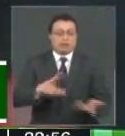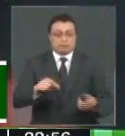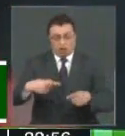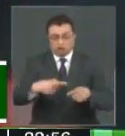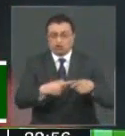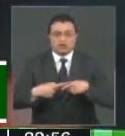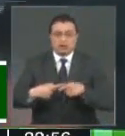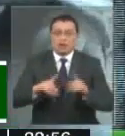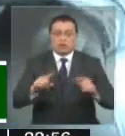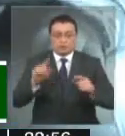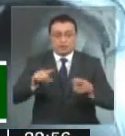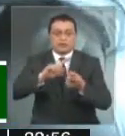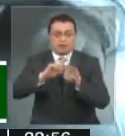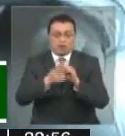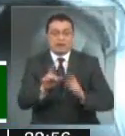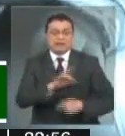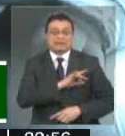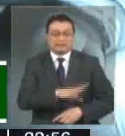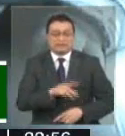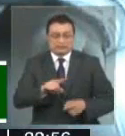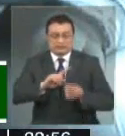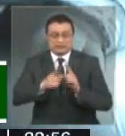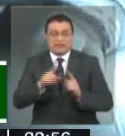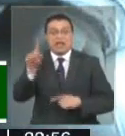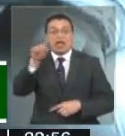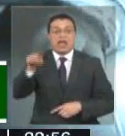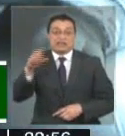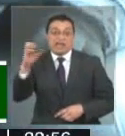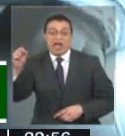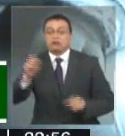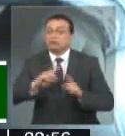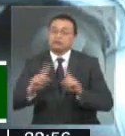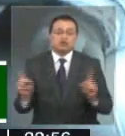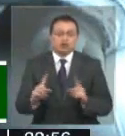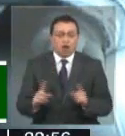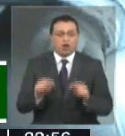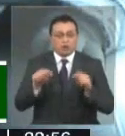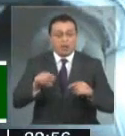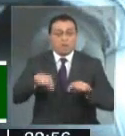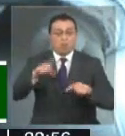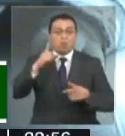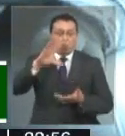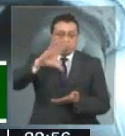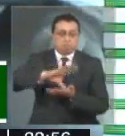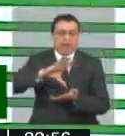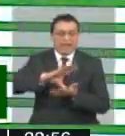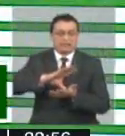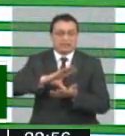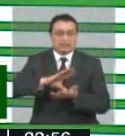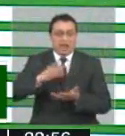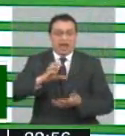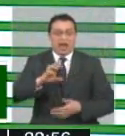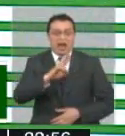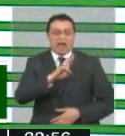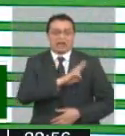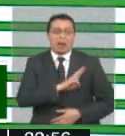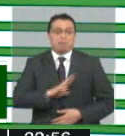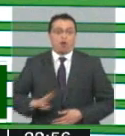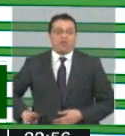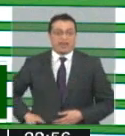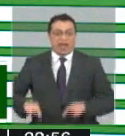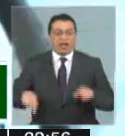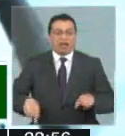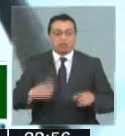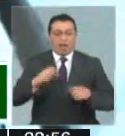una sociedad. Eso es transformar a Chile en Chile S.A., Sociedad Anónima. Y esto es un país, es una república, no es una empresa. Y